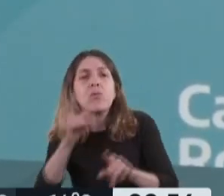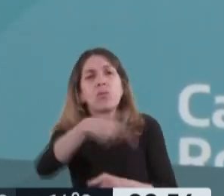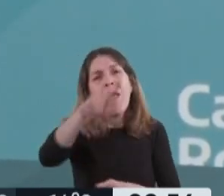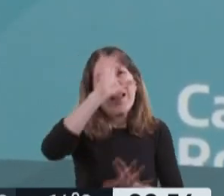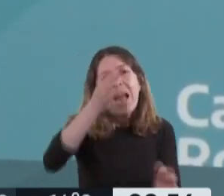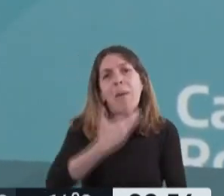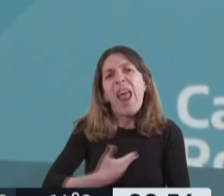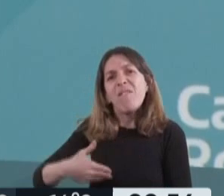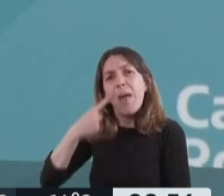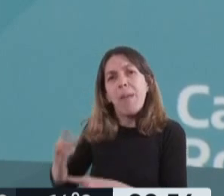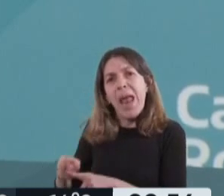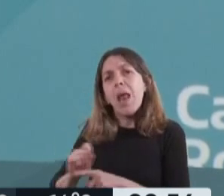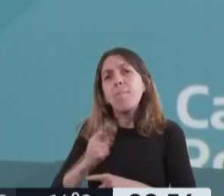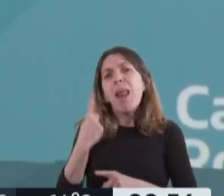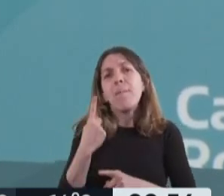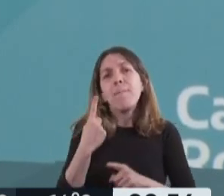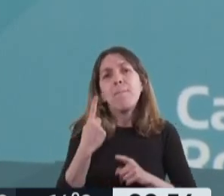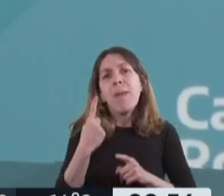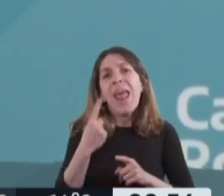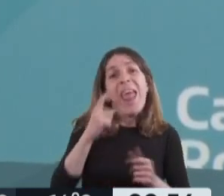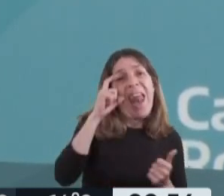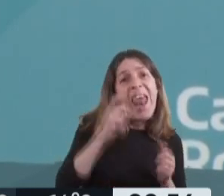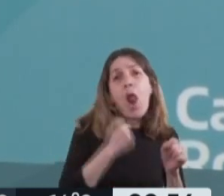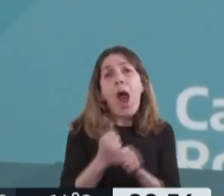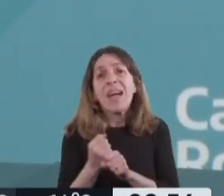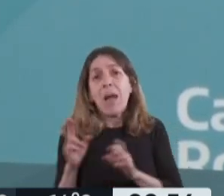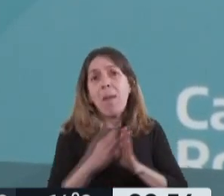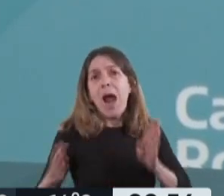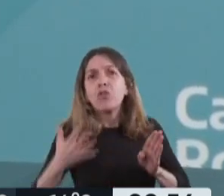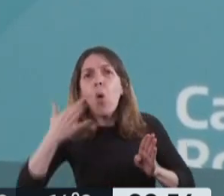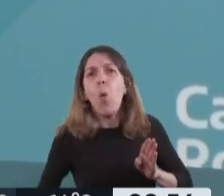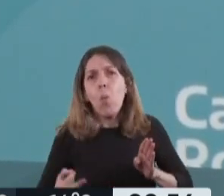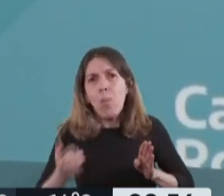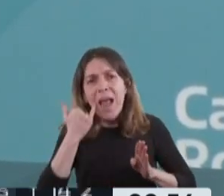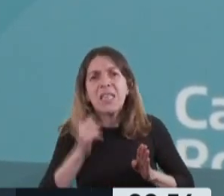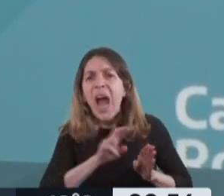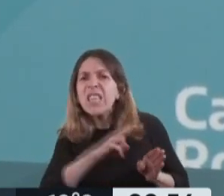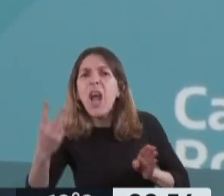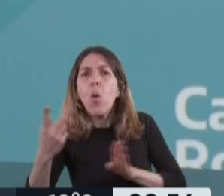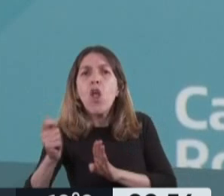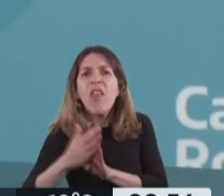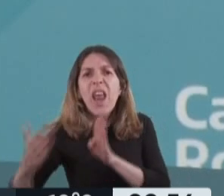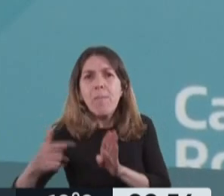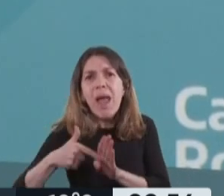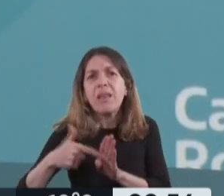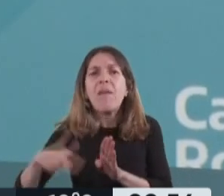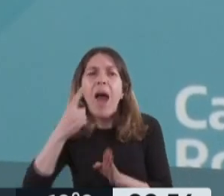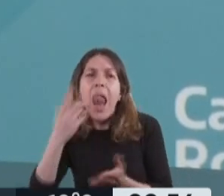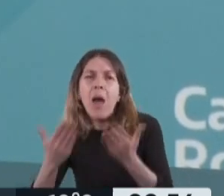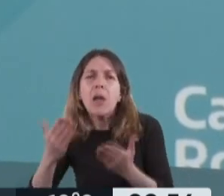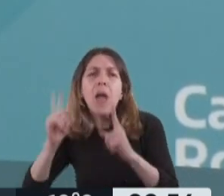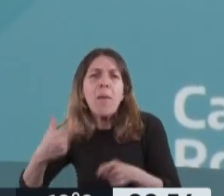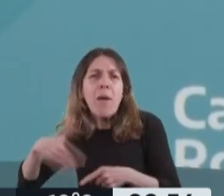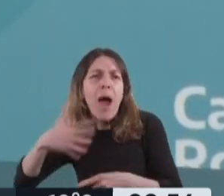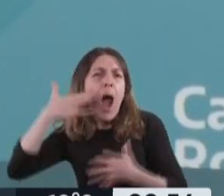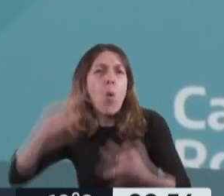que las metas del primer trimestre se cumplieron estimamos que es la meta del segundo trimestre que ya están siendo evaluadas también se van a cumplir y también